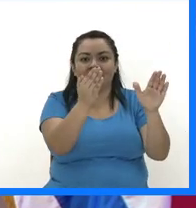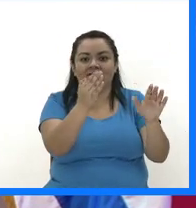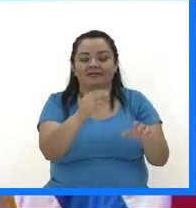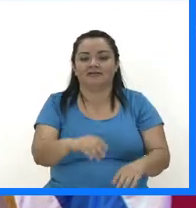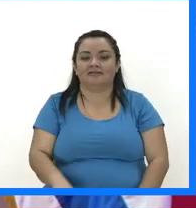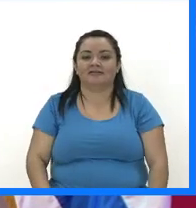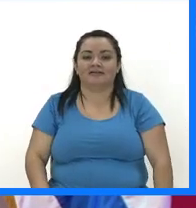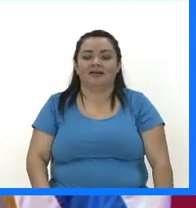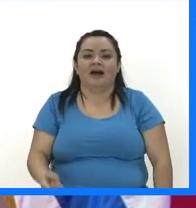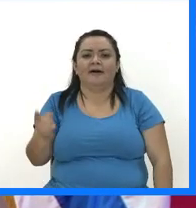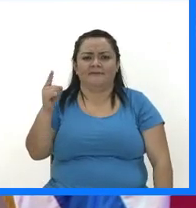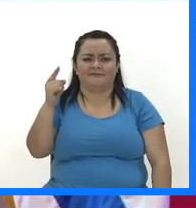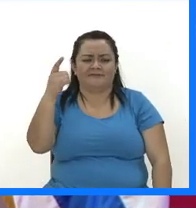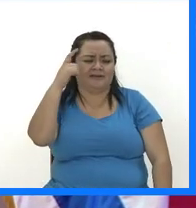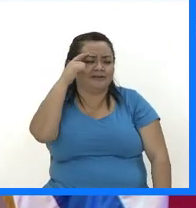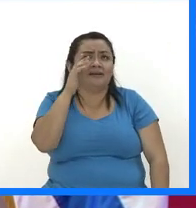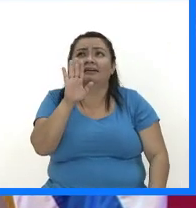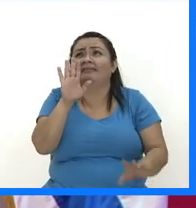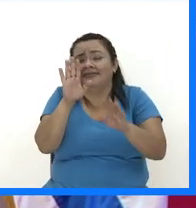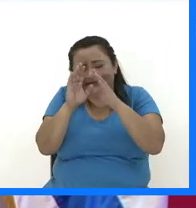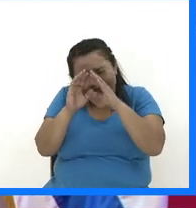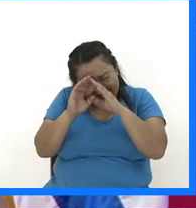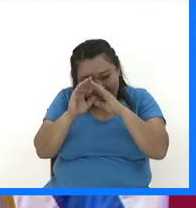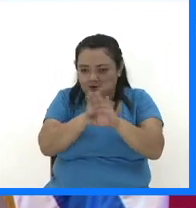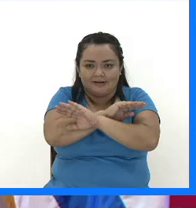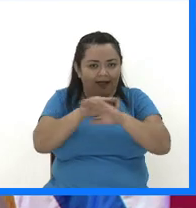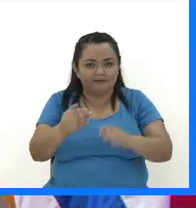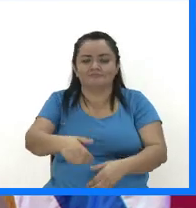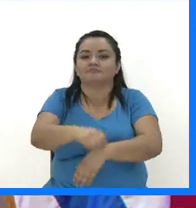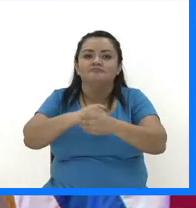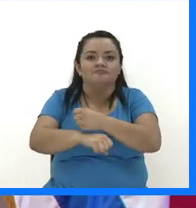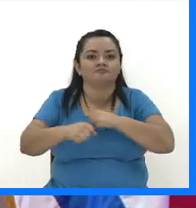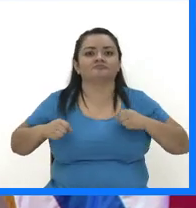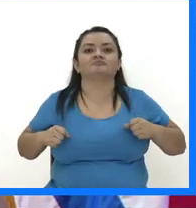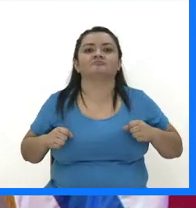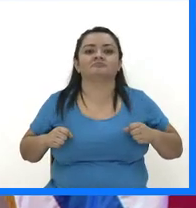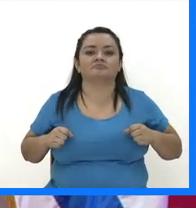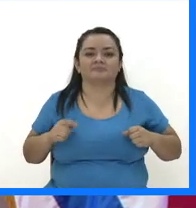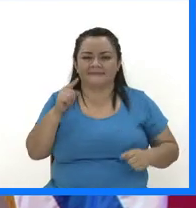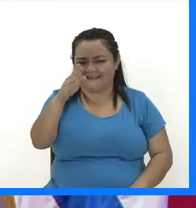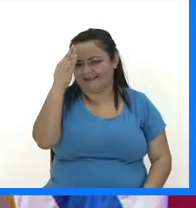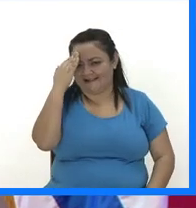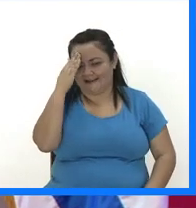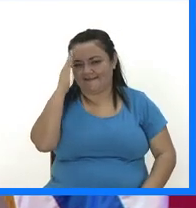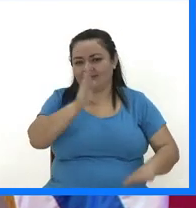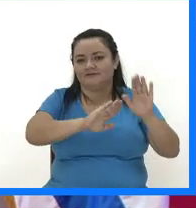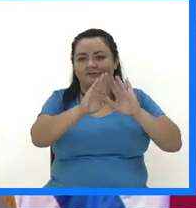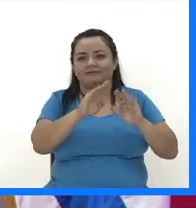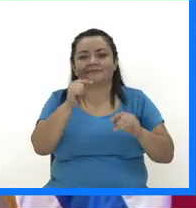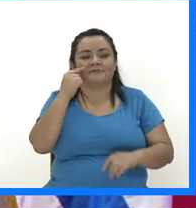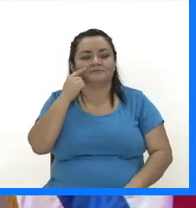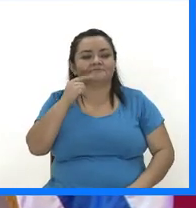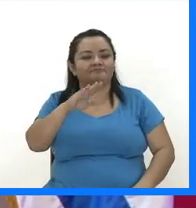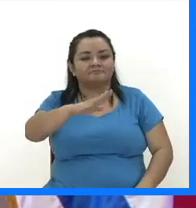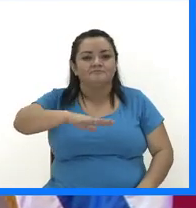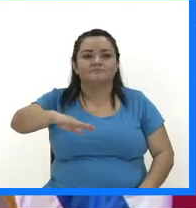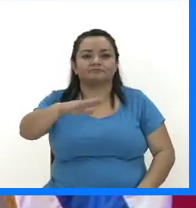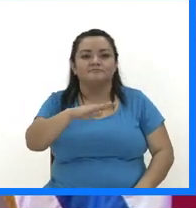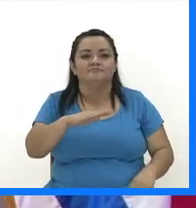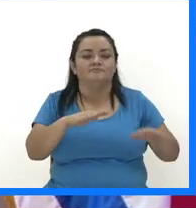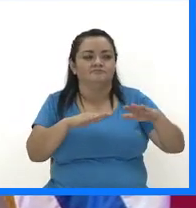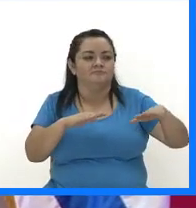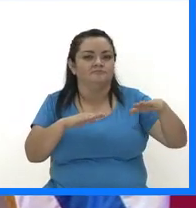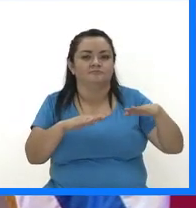permitió que le cortarán las alarmas y hace el reto que ustedes conocen dice que se va a escoger un buey